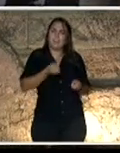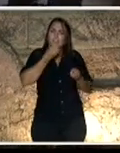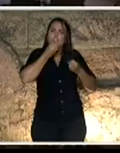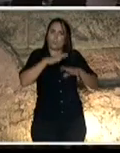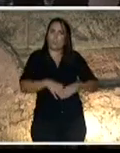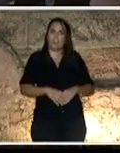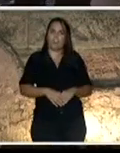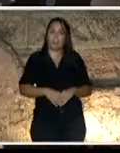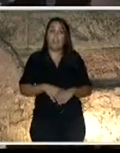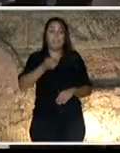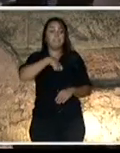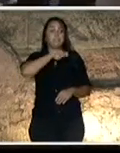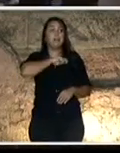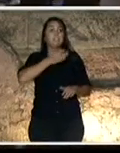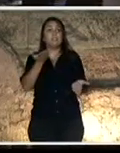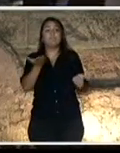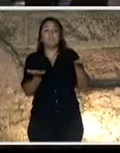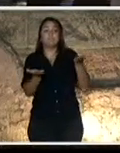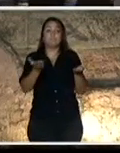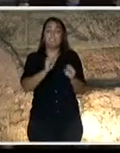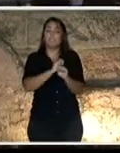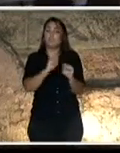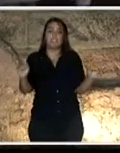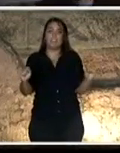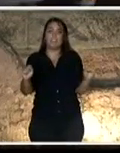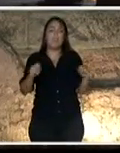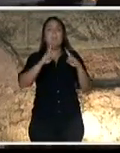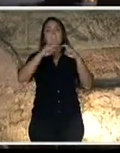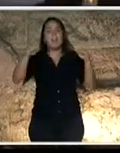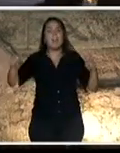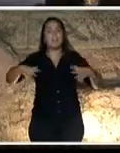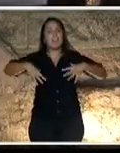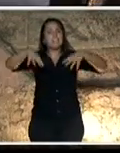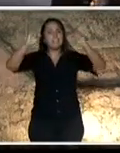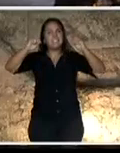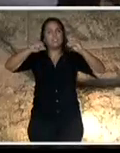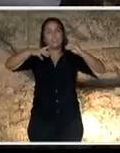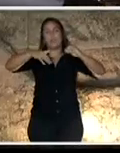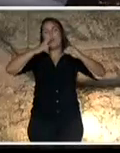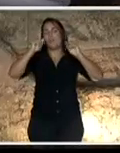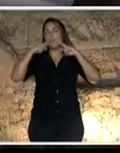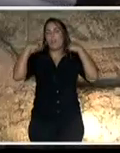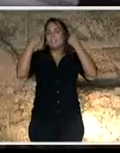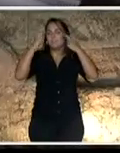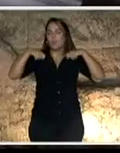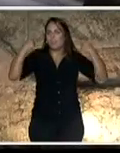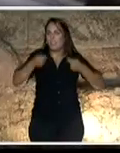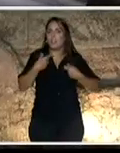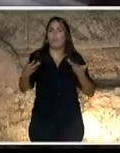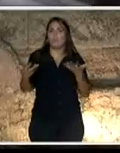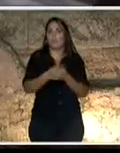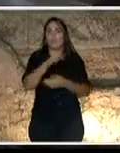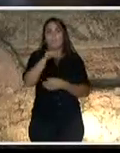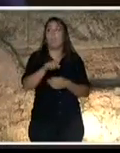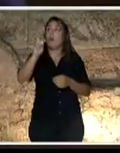no tiene parangón en España. Sus plazas, castillos, palacios, monasterios no se repiten como aquí en ninguna